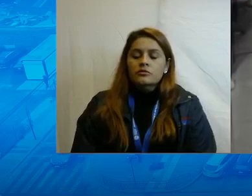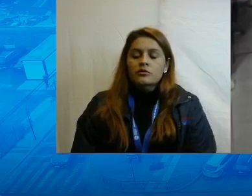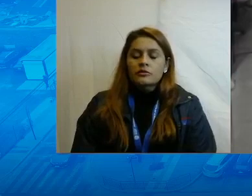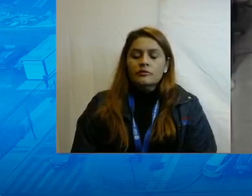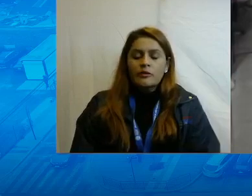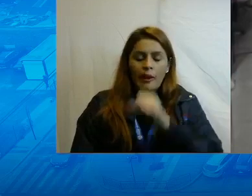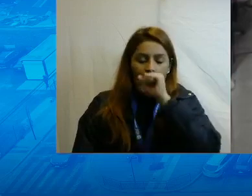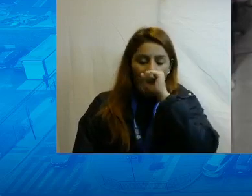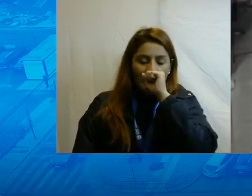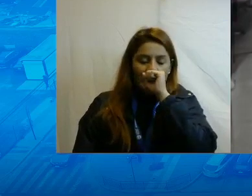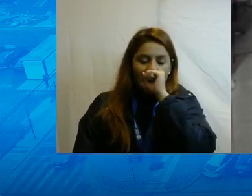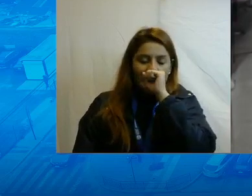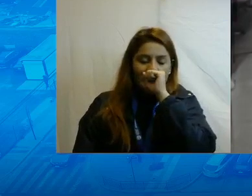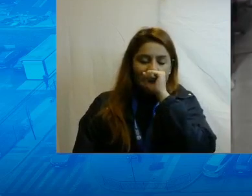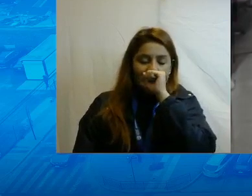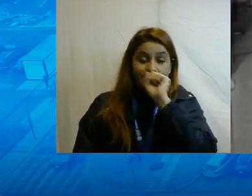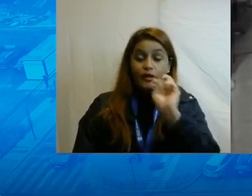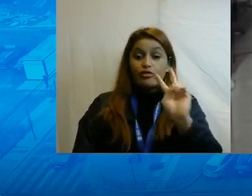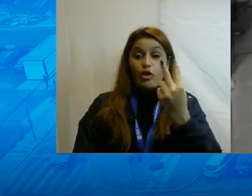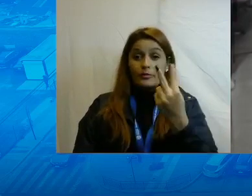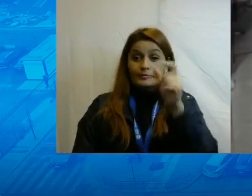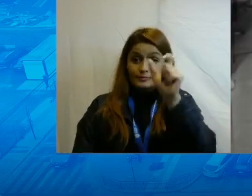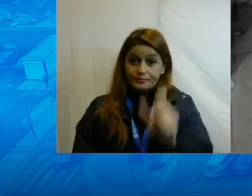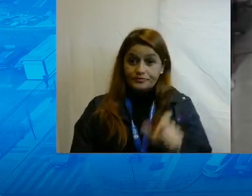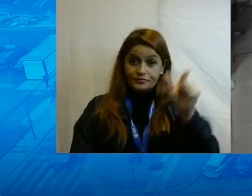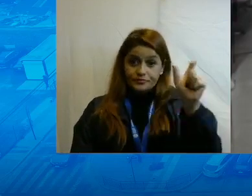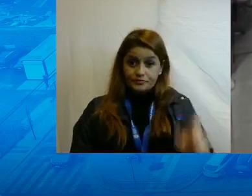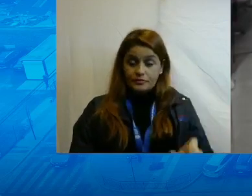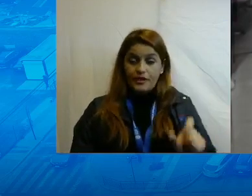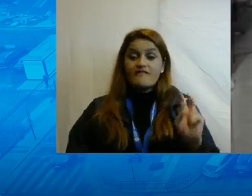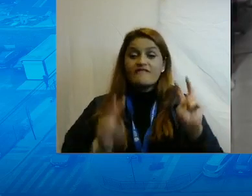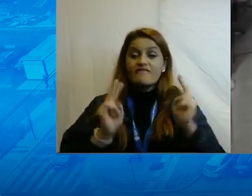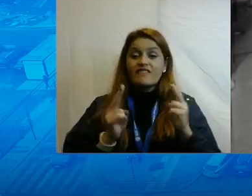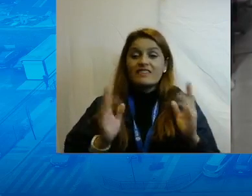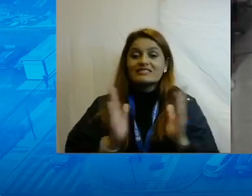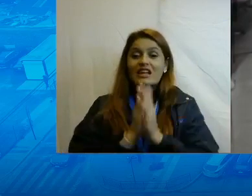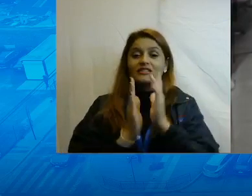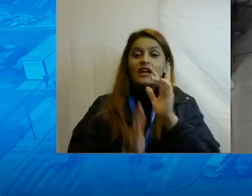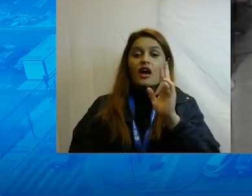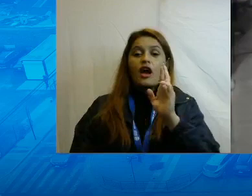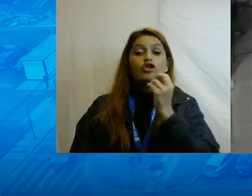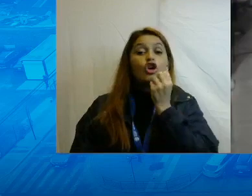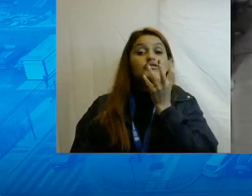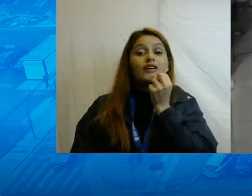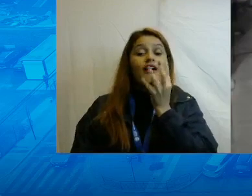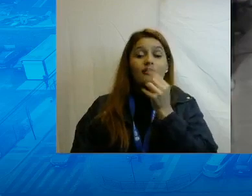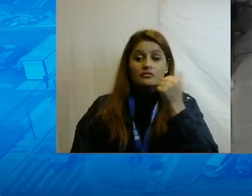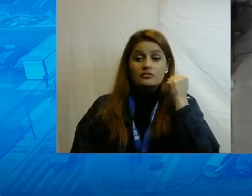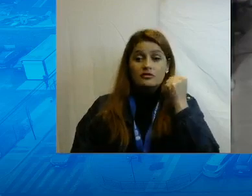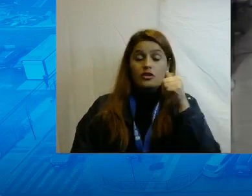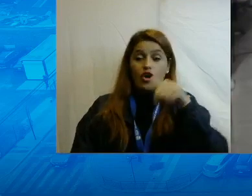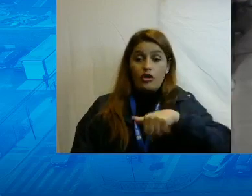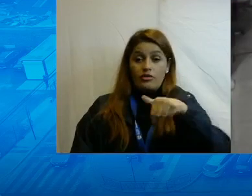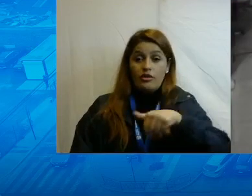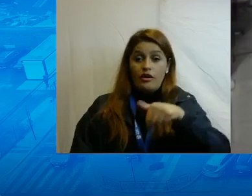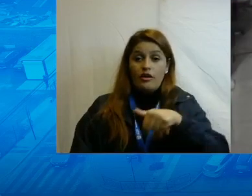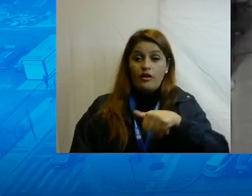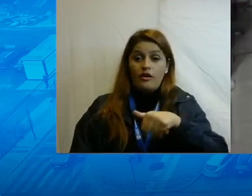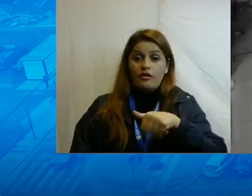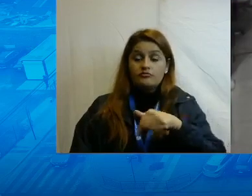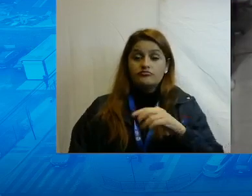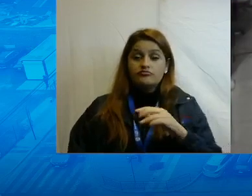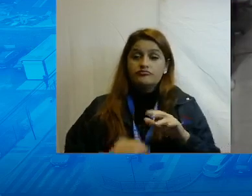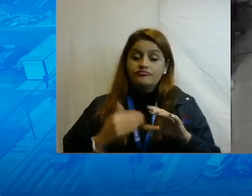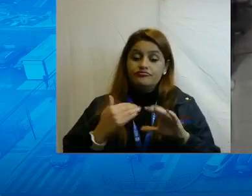dos vecinos, no voy a señalar sus nombres, pero son del sector de Santa Rosa, que fueron remitidas a nuestros correos